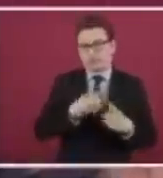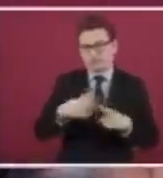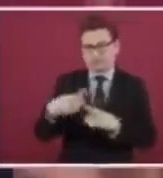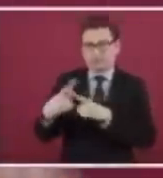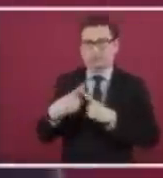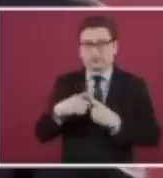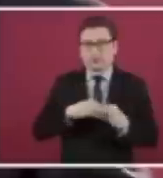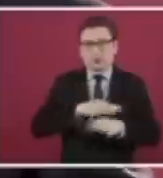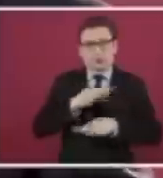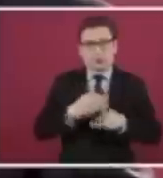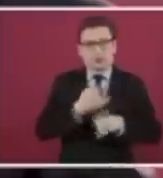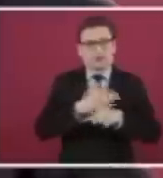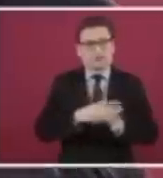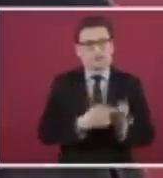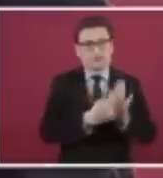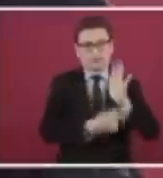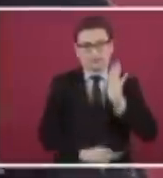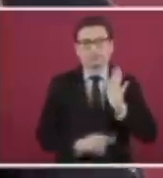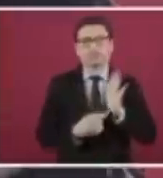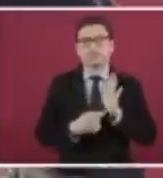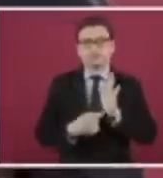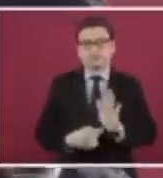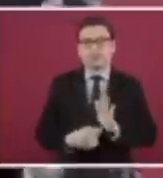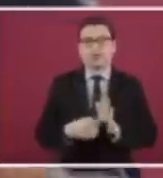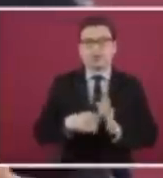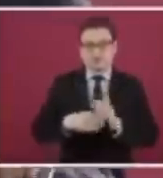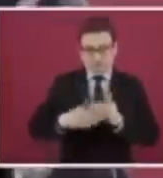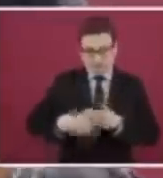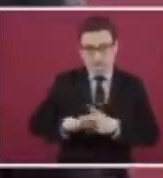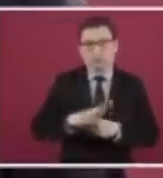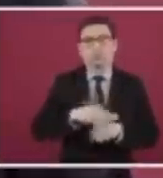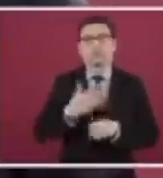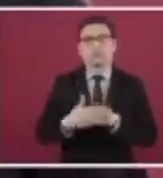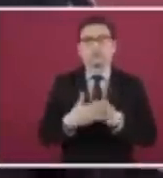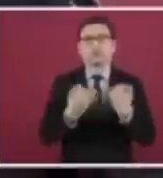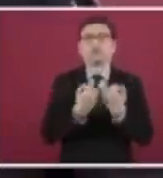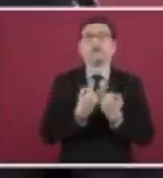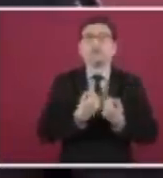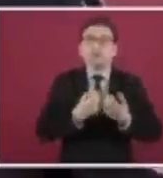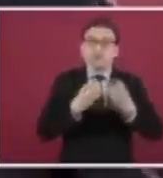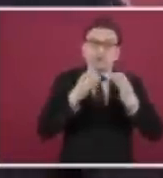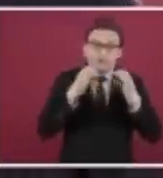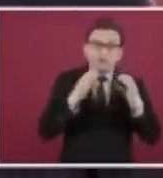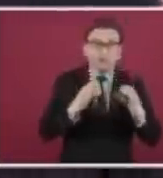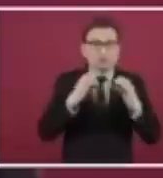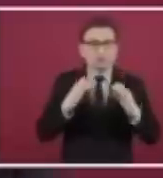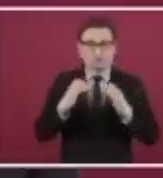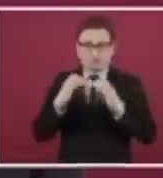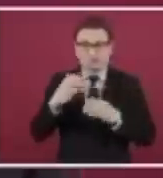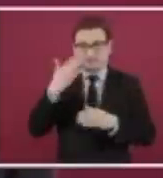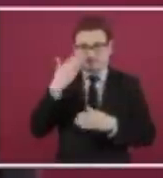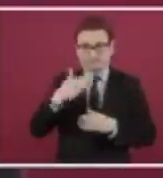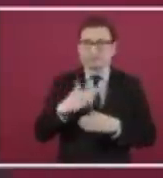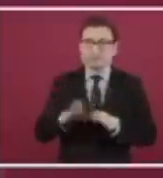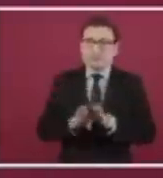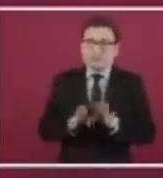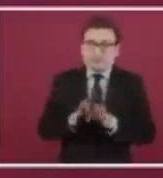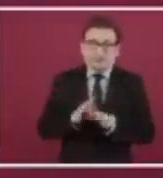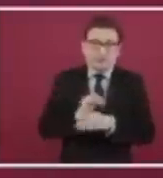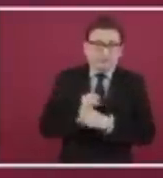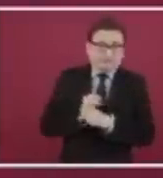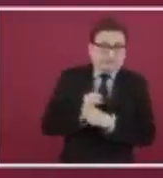dar a conocer. En su momento, también cuidando lo del debido proceso